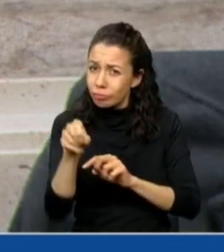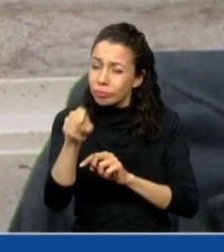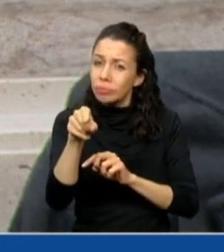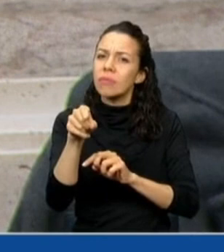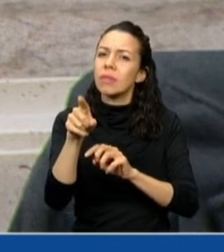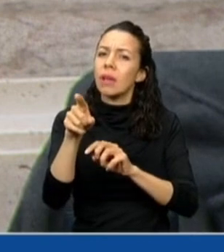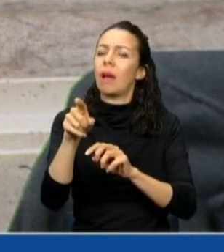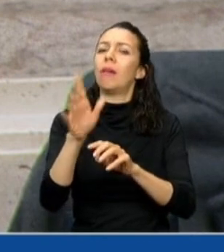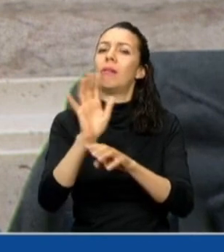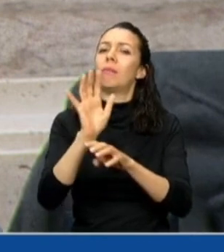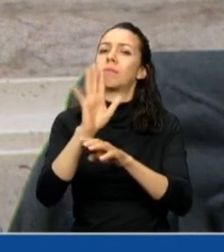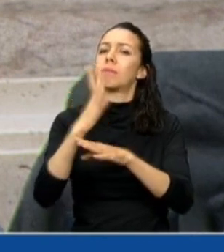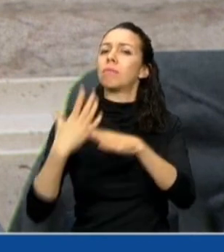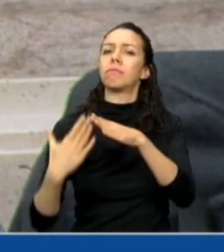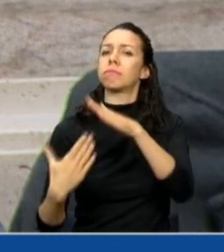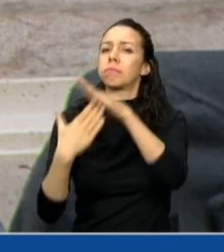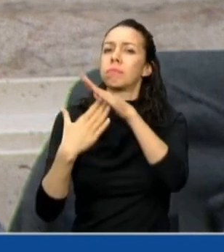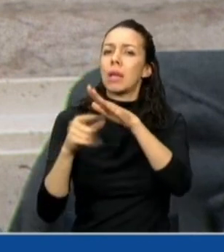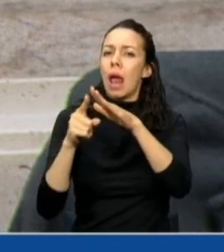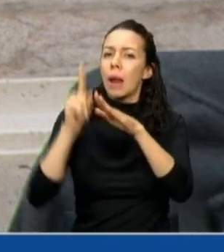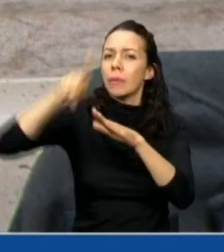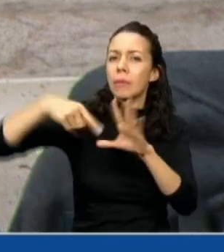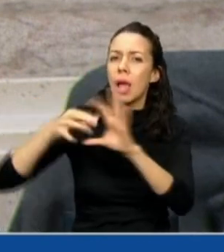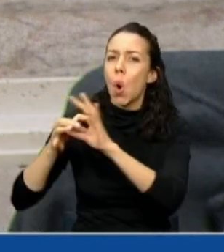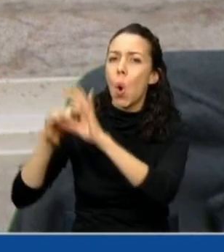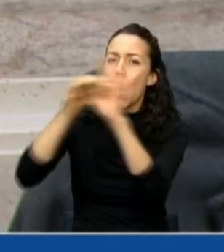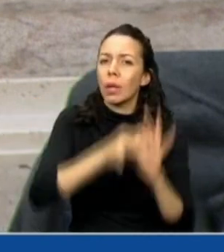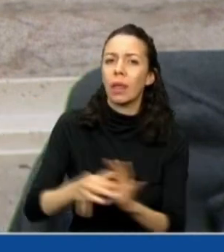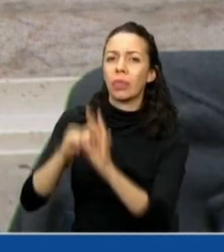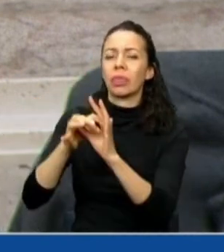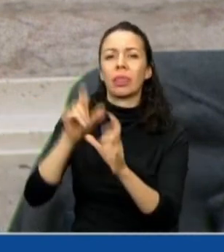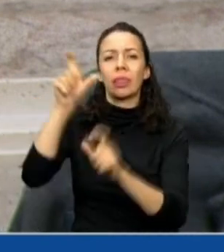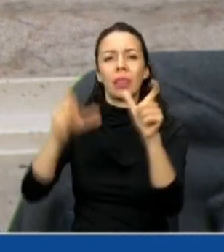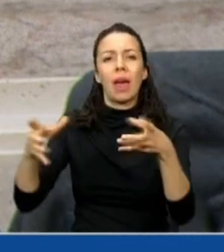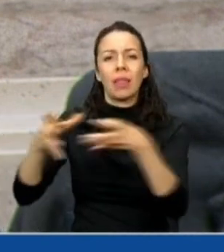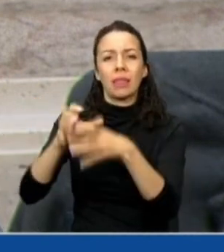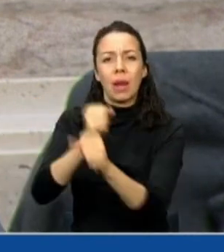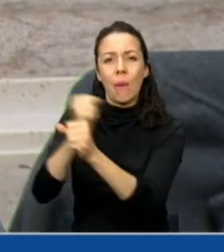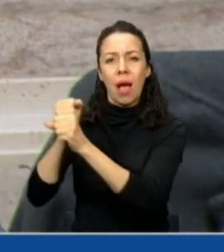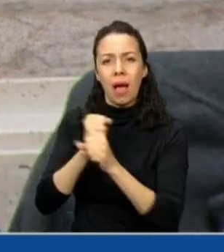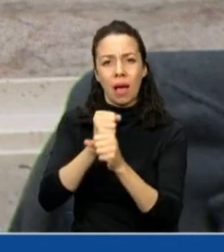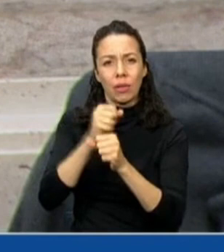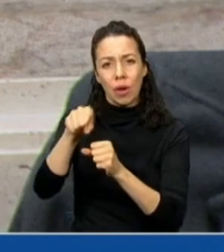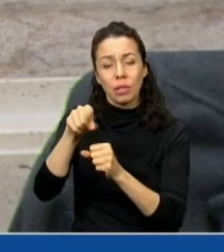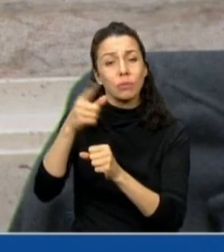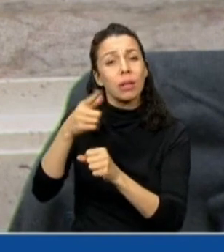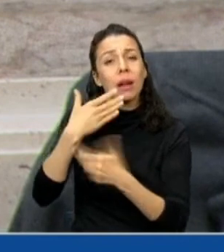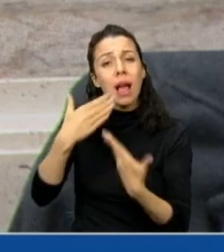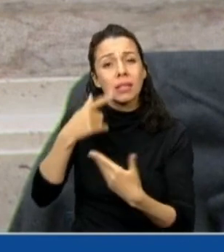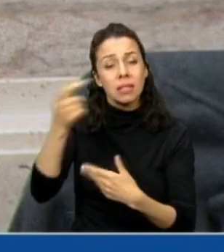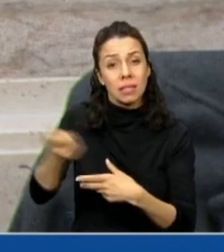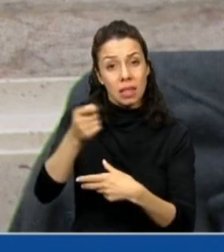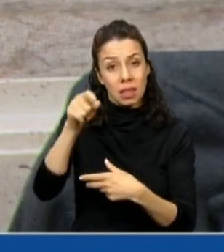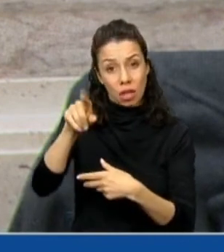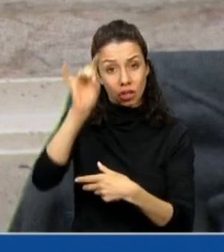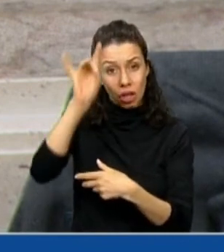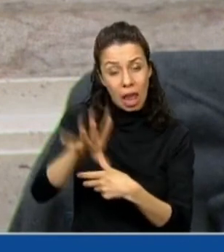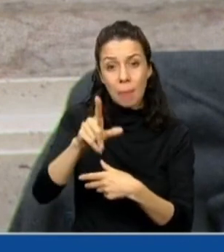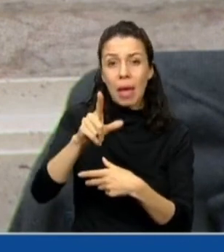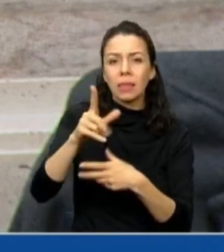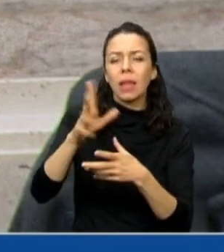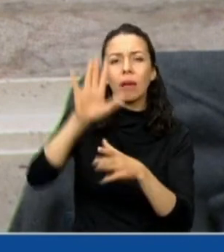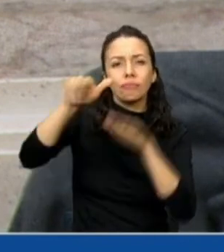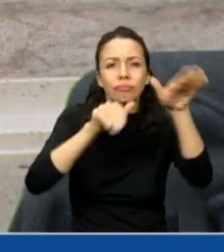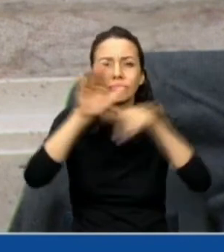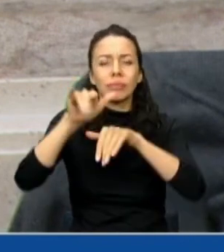un pilar de unidad de la clase trabajadora, porque este sindicato no solamente organiza a los trabajadores rurales,